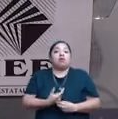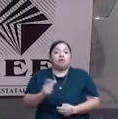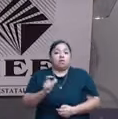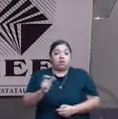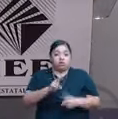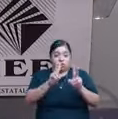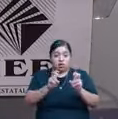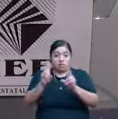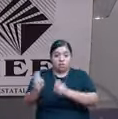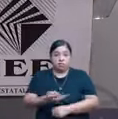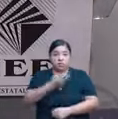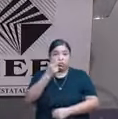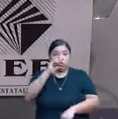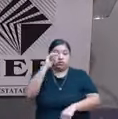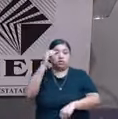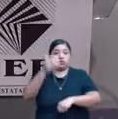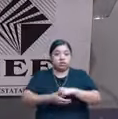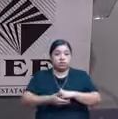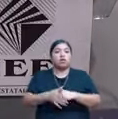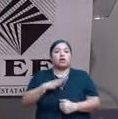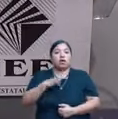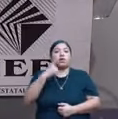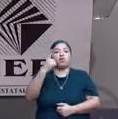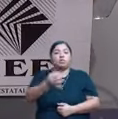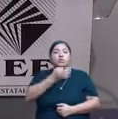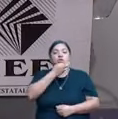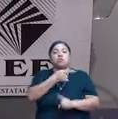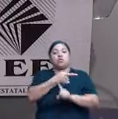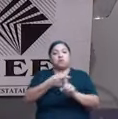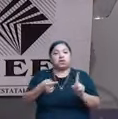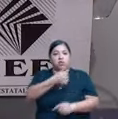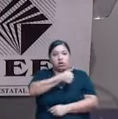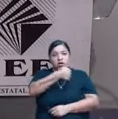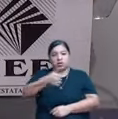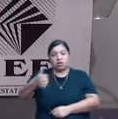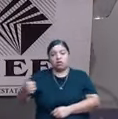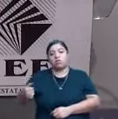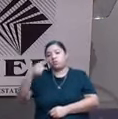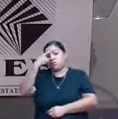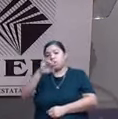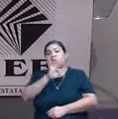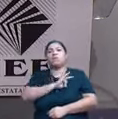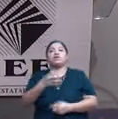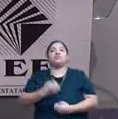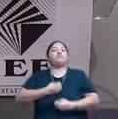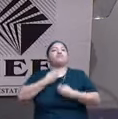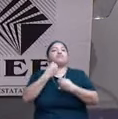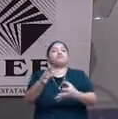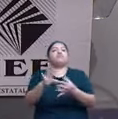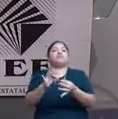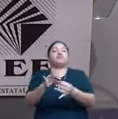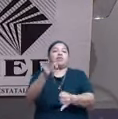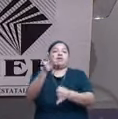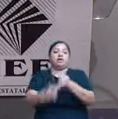destinados para el debate de temáticas, se le otorgará 1 minuto con 30 segundos para cada candidatura para que puedan emitir su mensaje final.